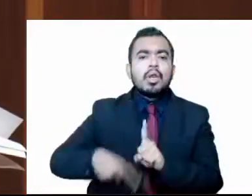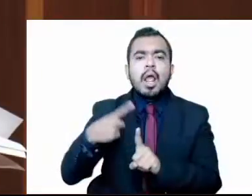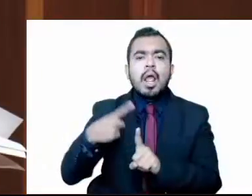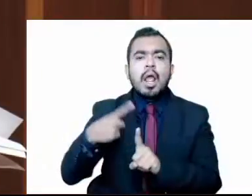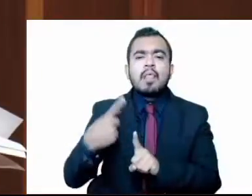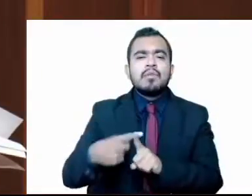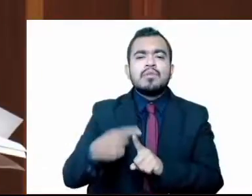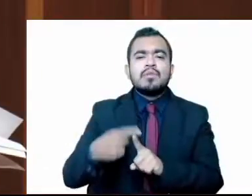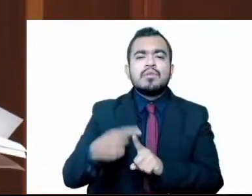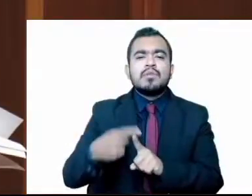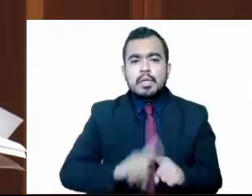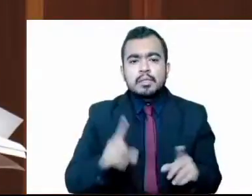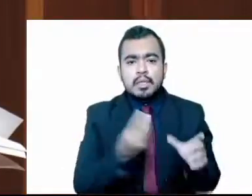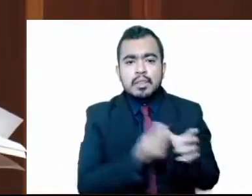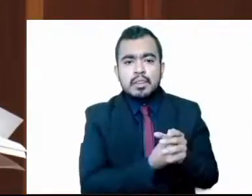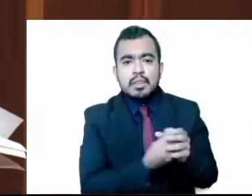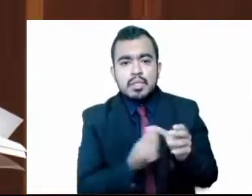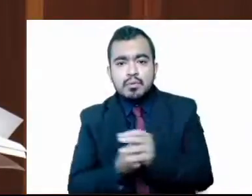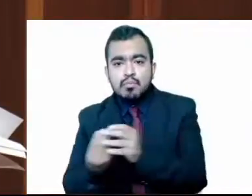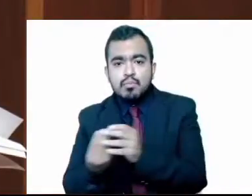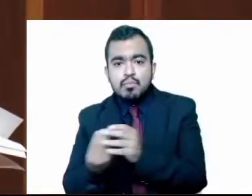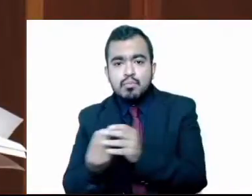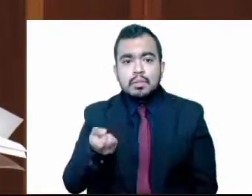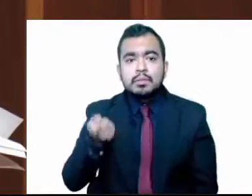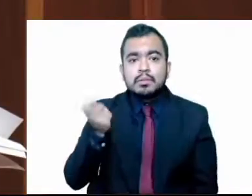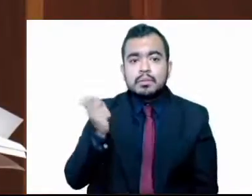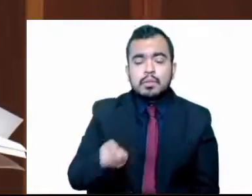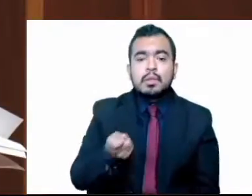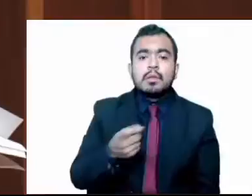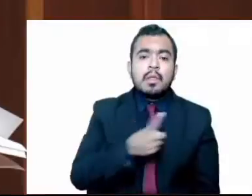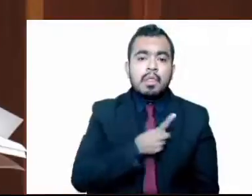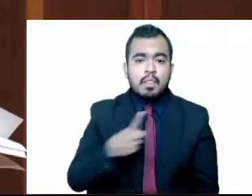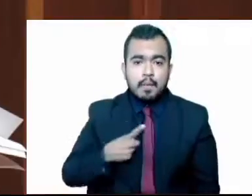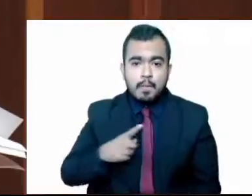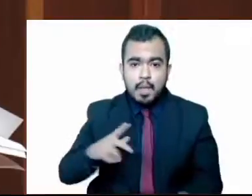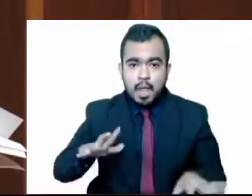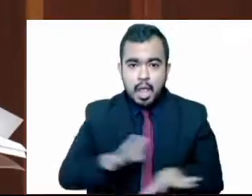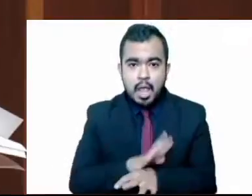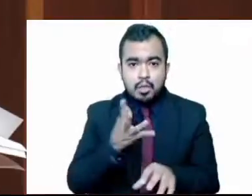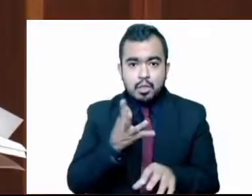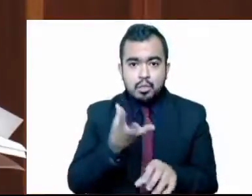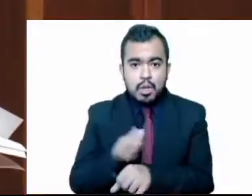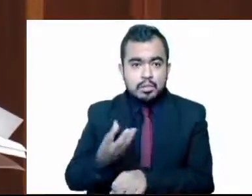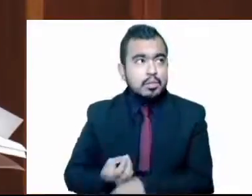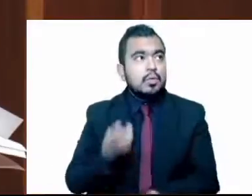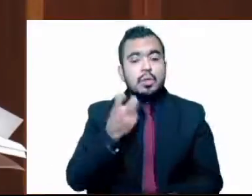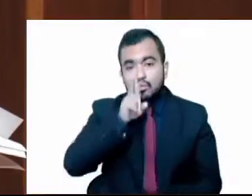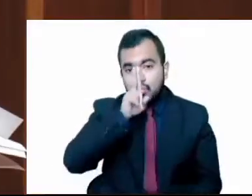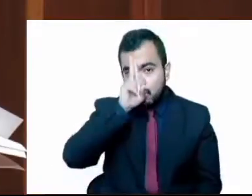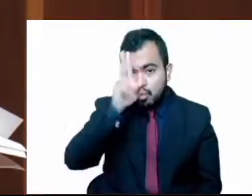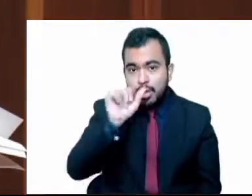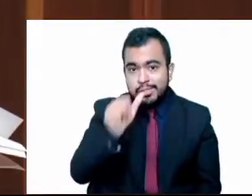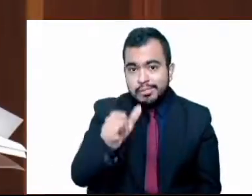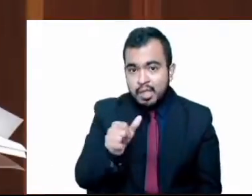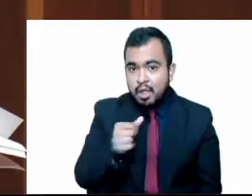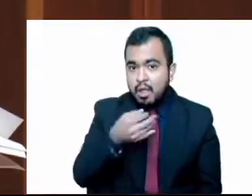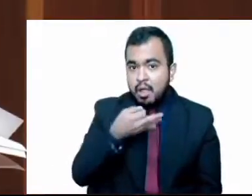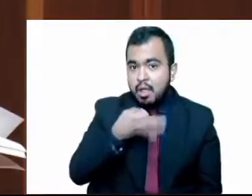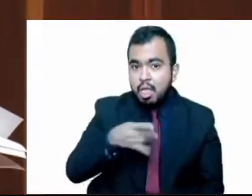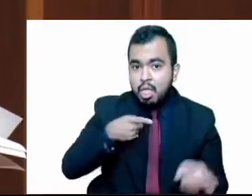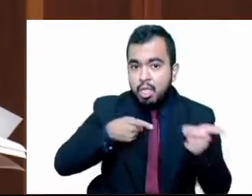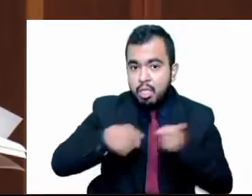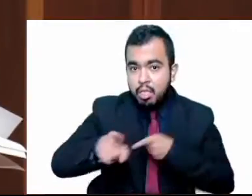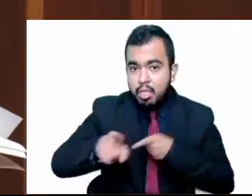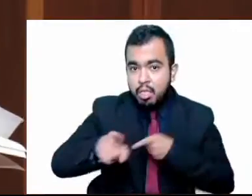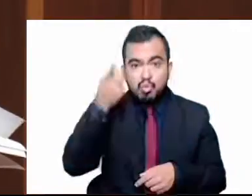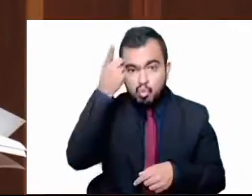legales faltantes para su debida actualización, entre estos los de violencia psicológica, patrimonial, económica